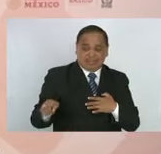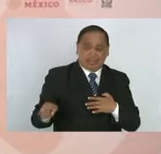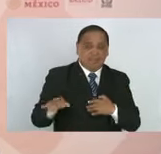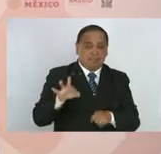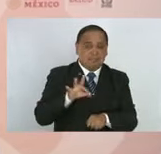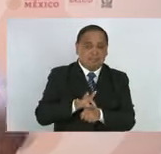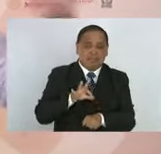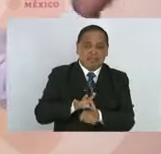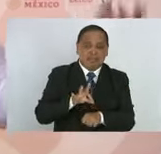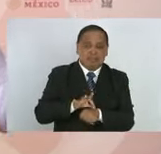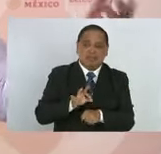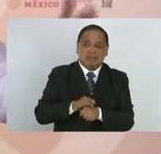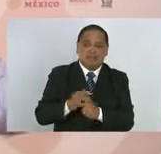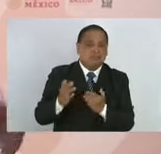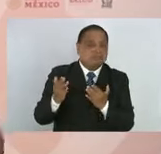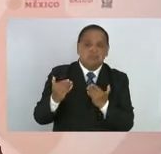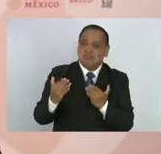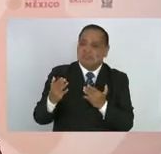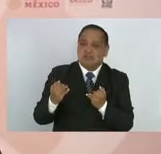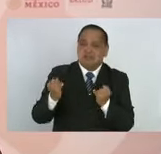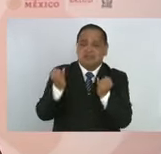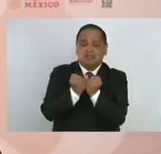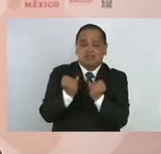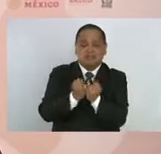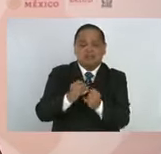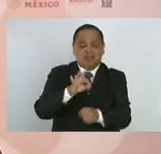suficientes y sin especialistas.